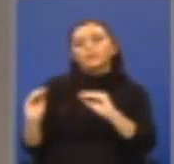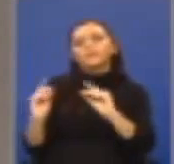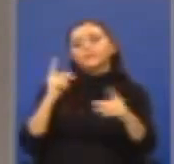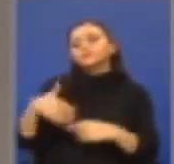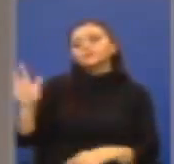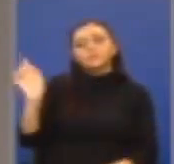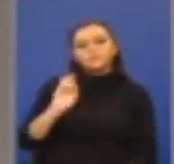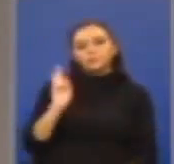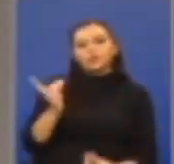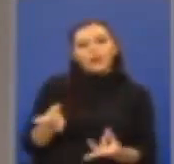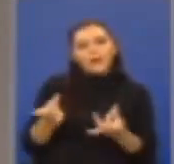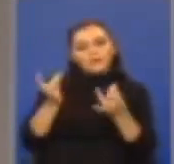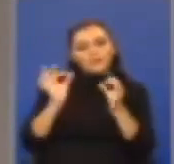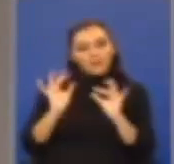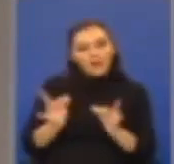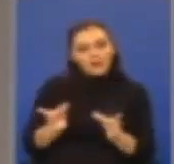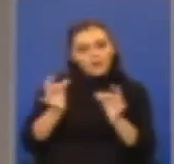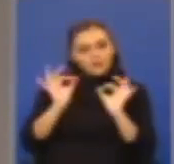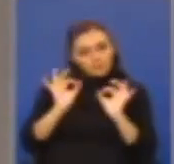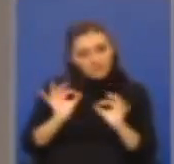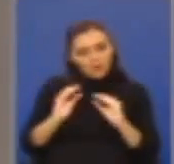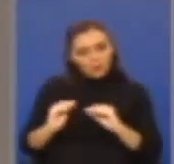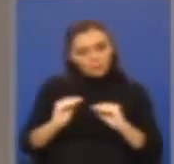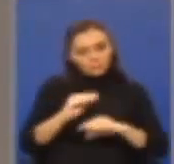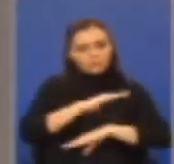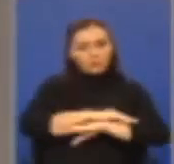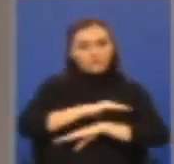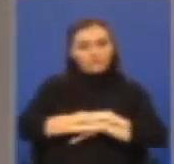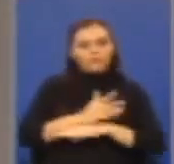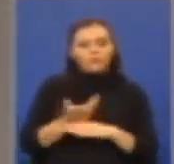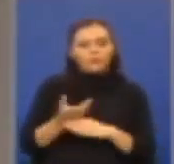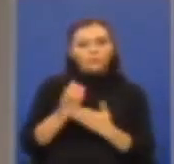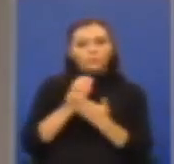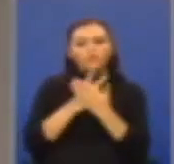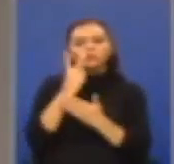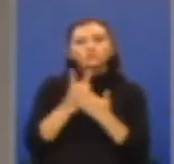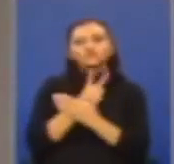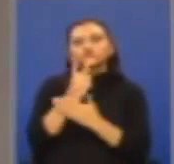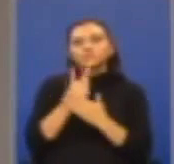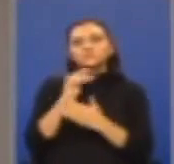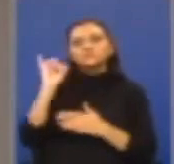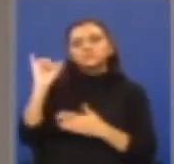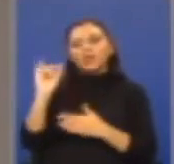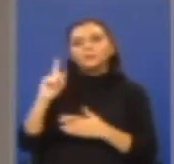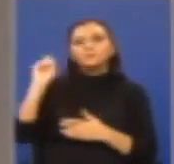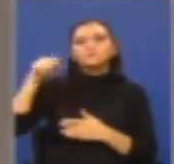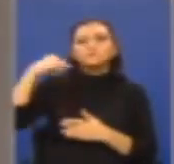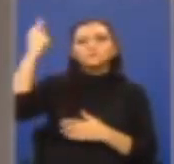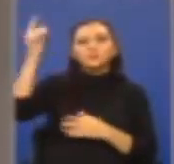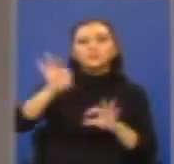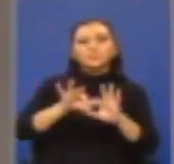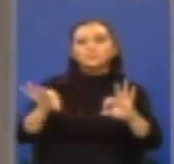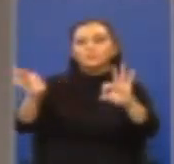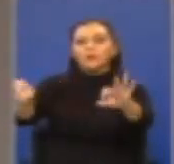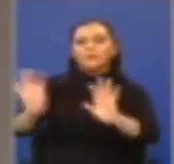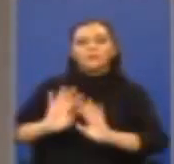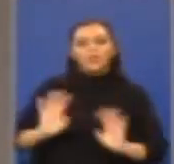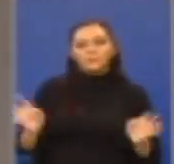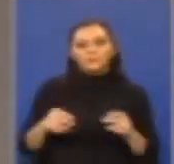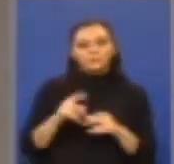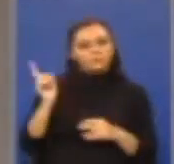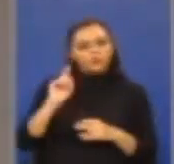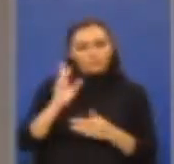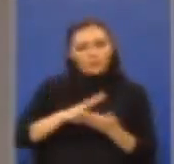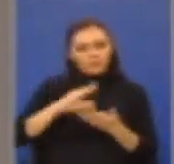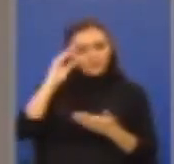distancia que carece de calidad, que es de estos cursos de 2 horas el sábado y luego se da un título sin garantizar realmente